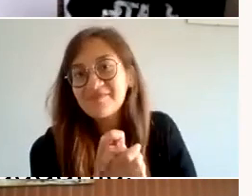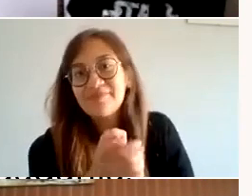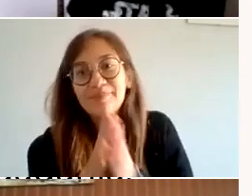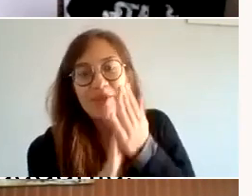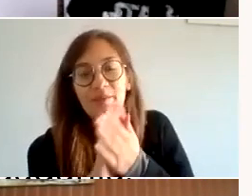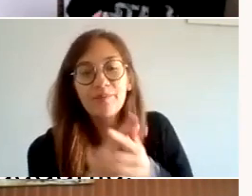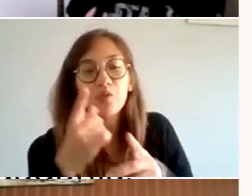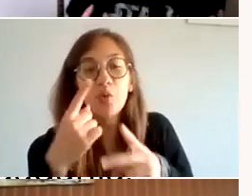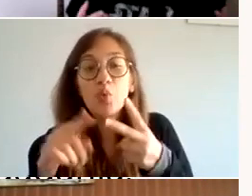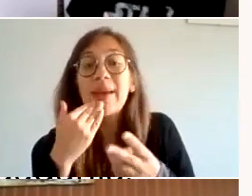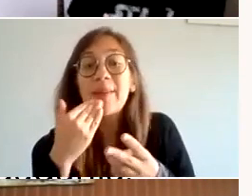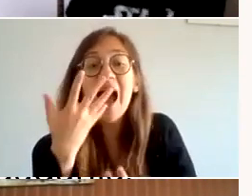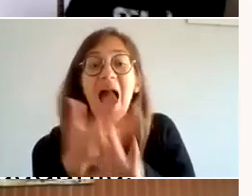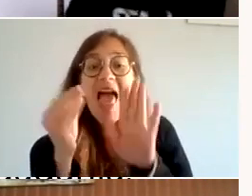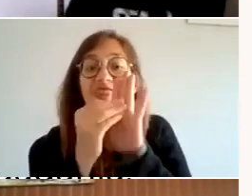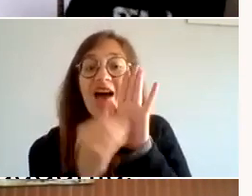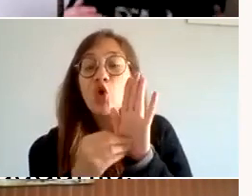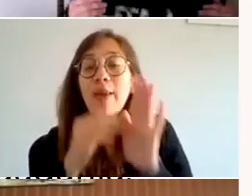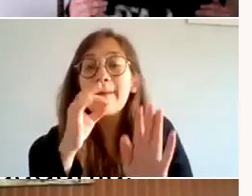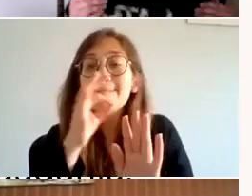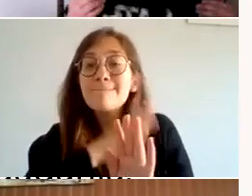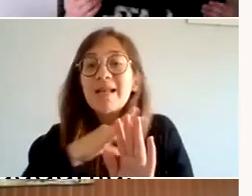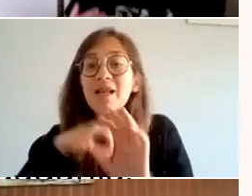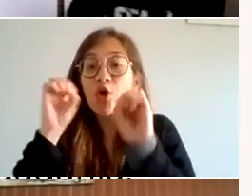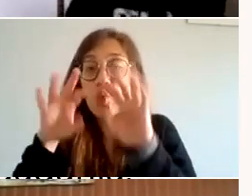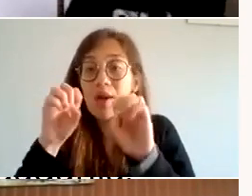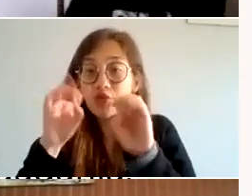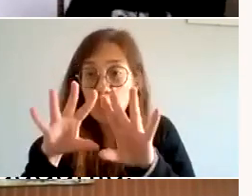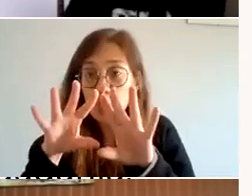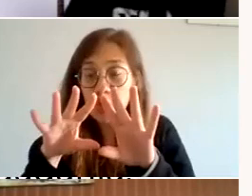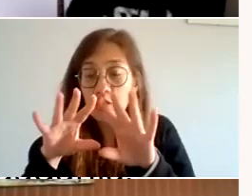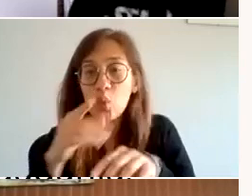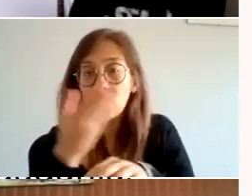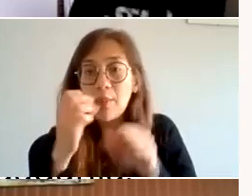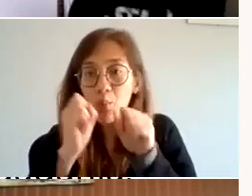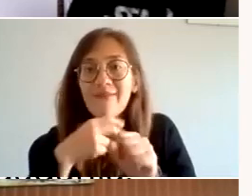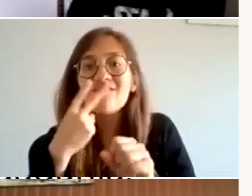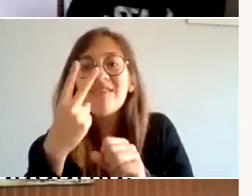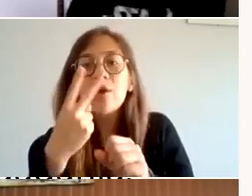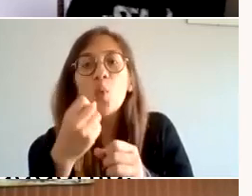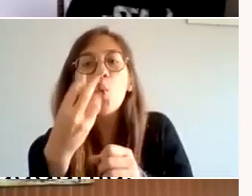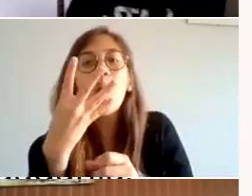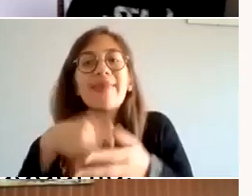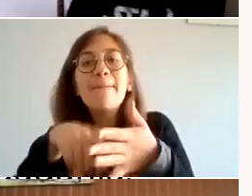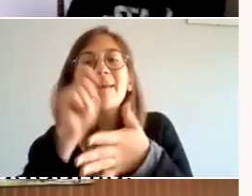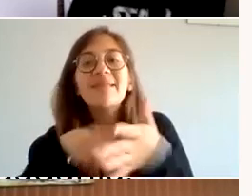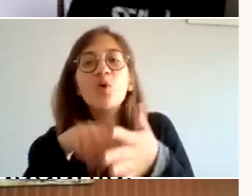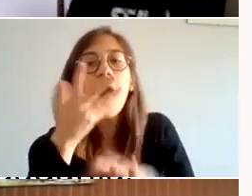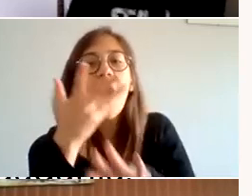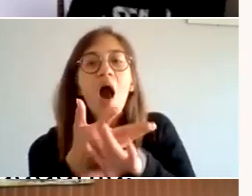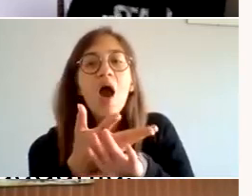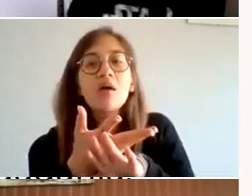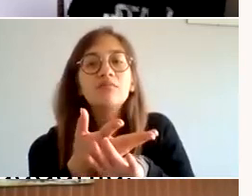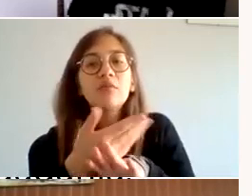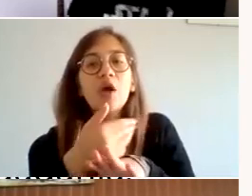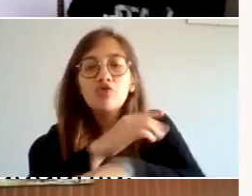ejemplo, todos los buscadores de matrícula que existen en todas las instituciones de Chile, los estudiantes, los